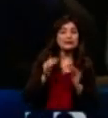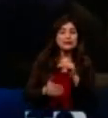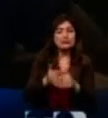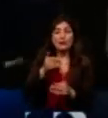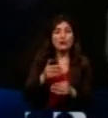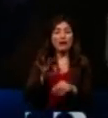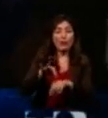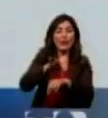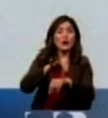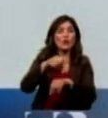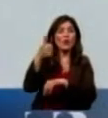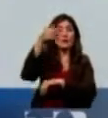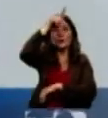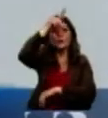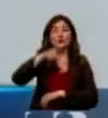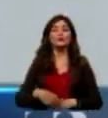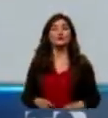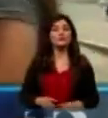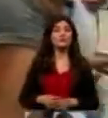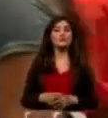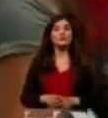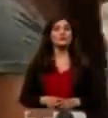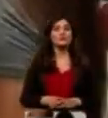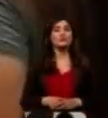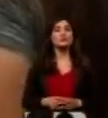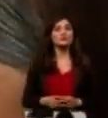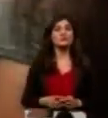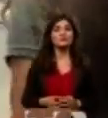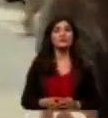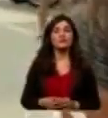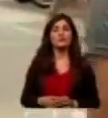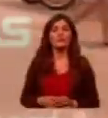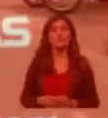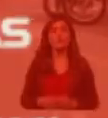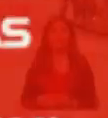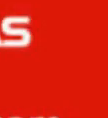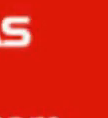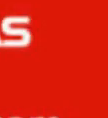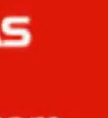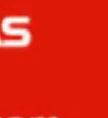avanzan los contagios en el vecino país. Dayana Monroy, 24 horas.